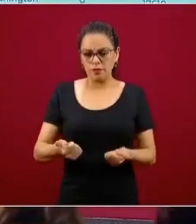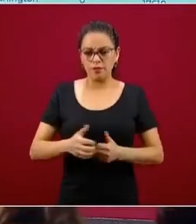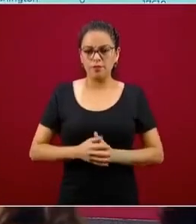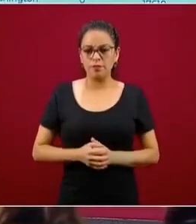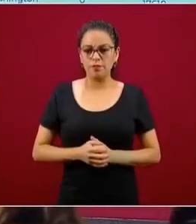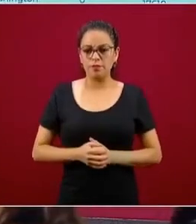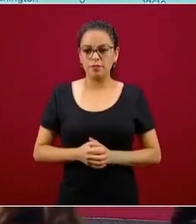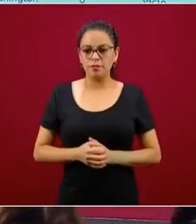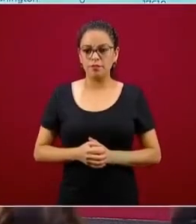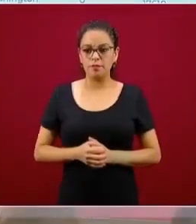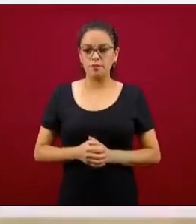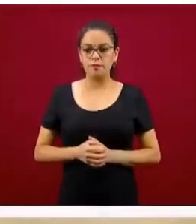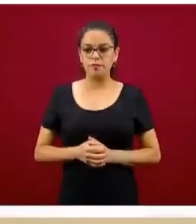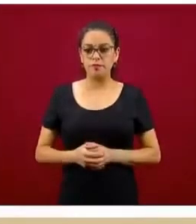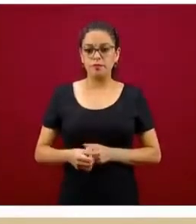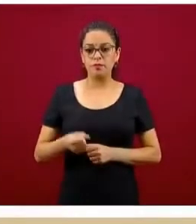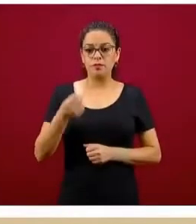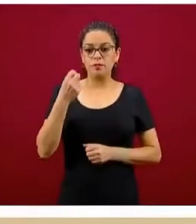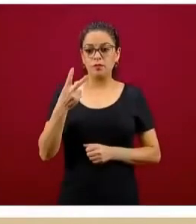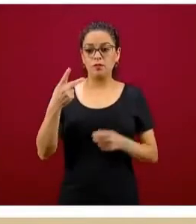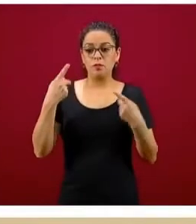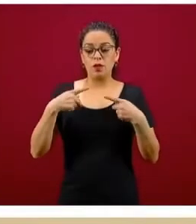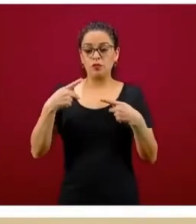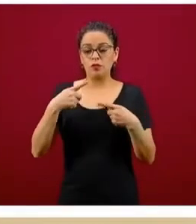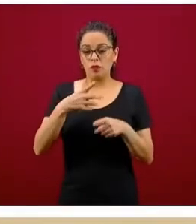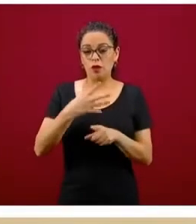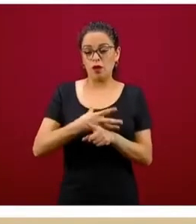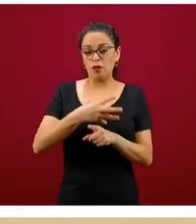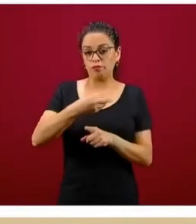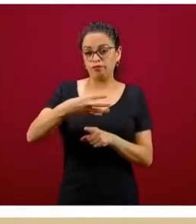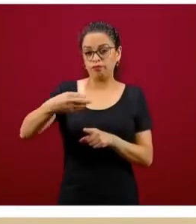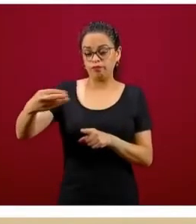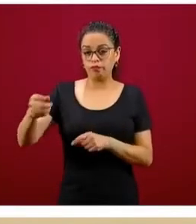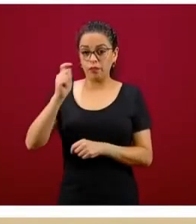las personas contagiadas por COVID o por el virus causante de COVID